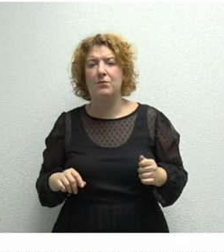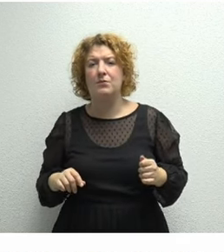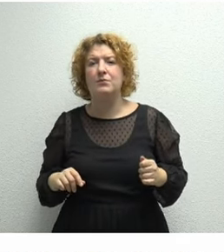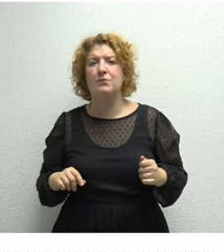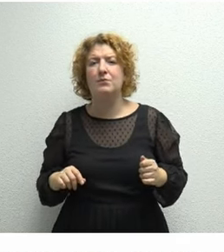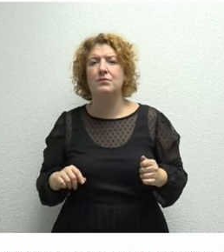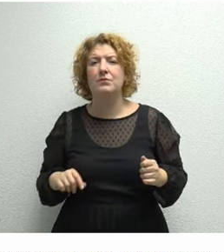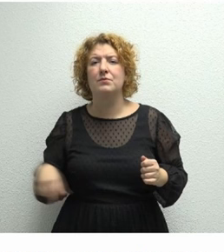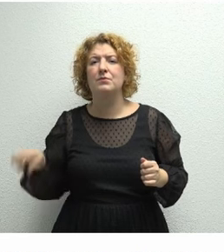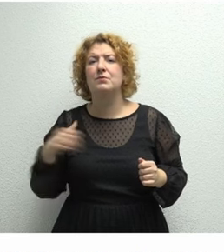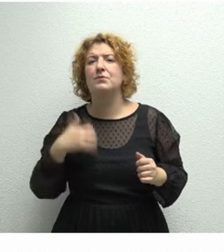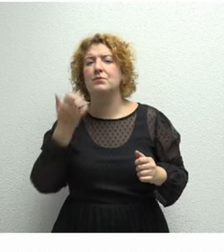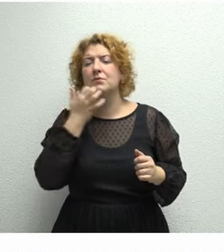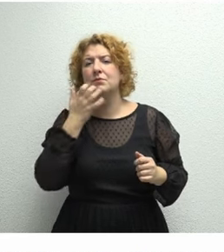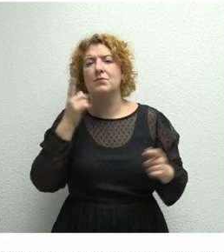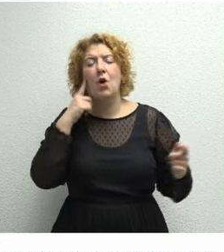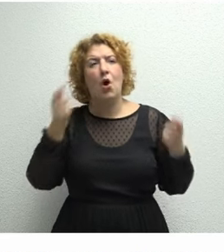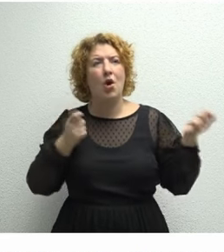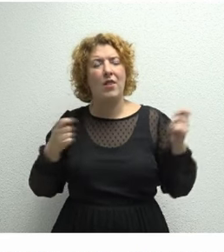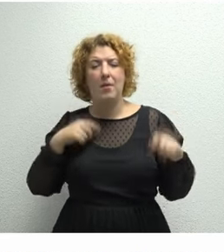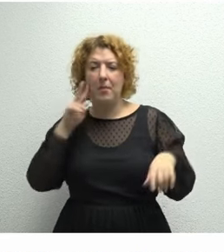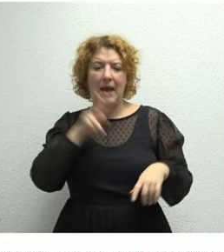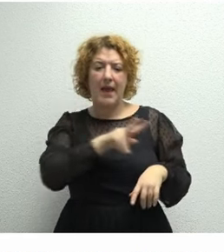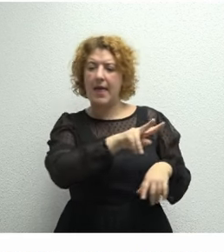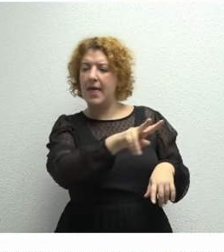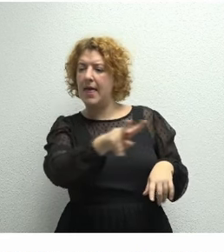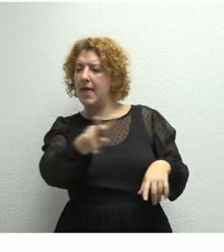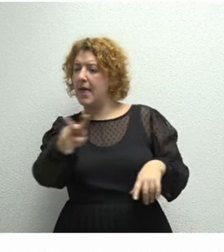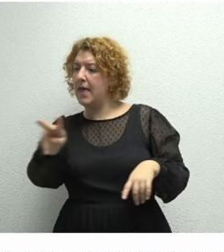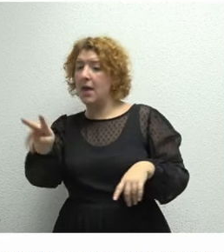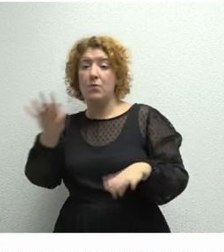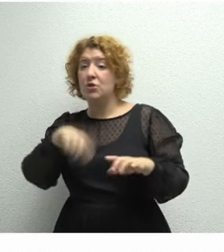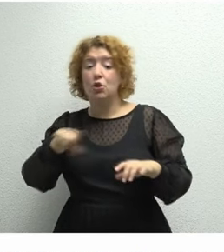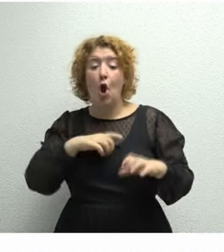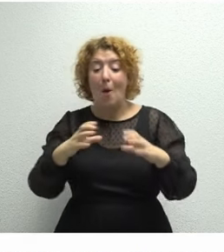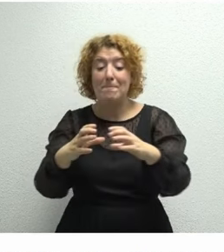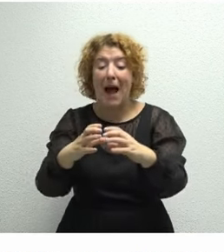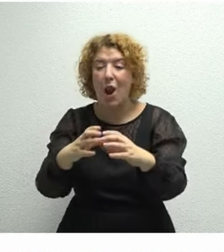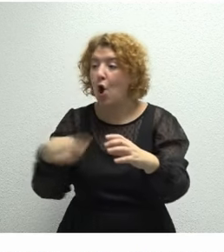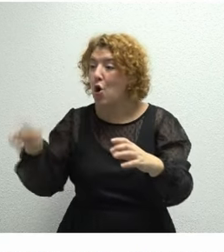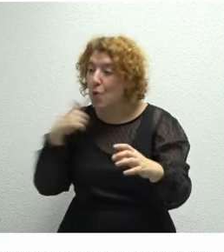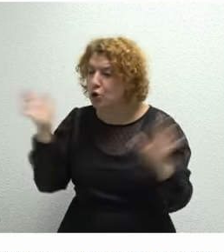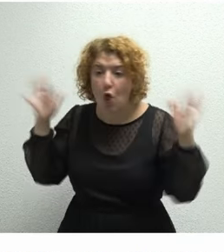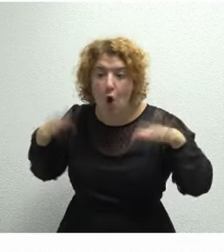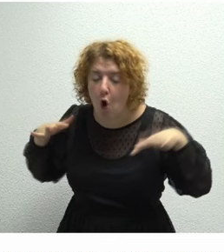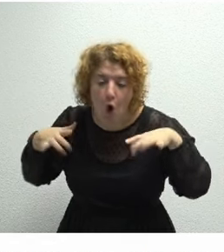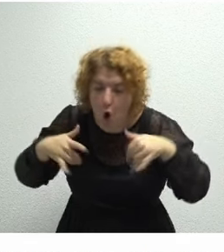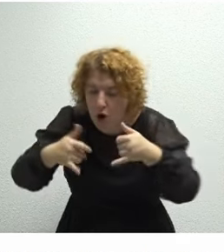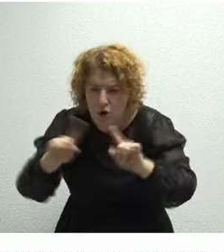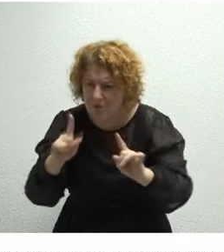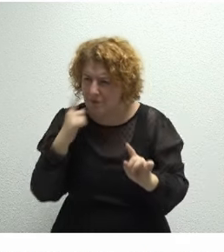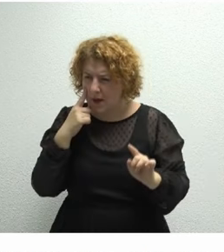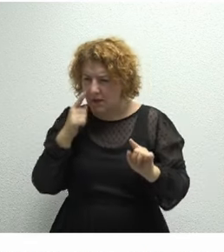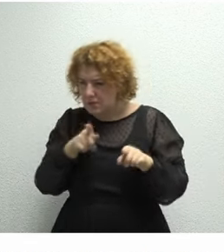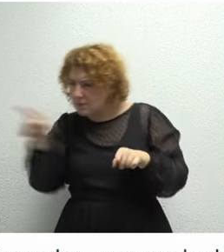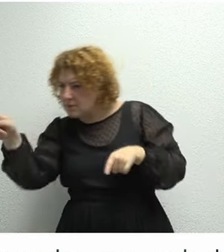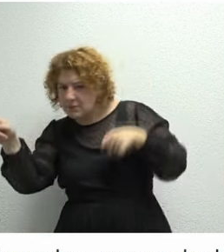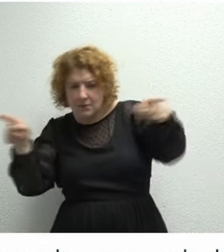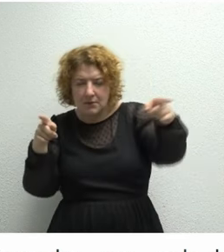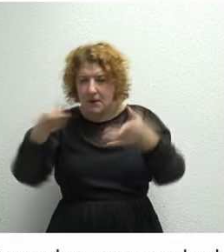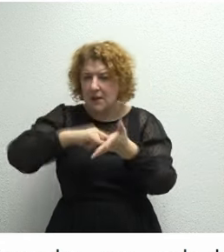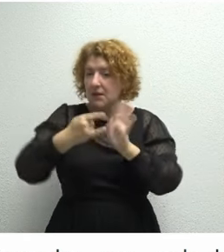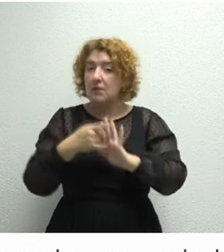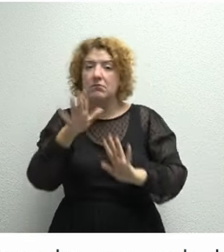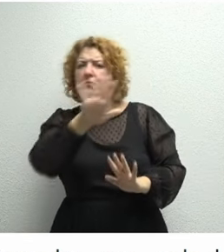no la coordinación nos ayuda a tener visión de juego porque es que si no todos vamos al balón a lo mismo no y Esa visión de juego es me pareció